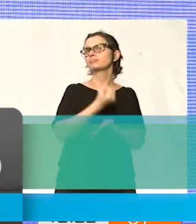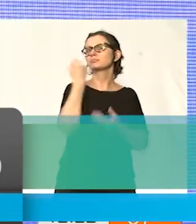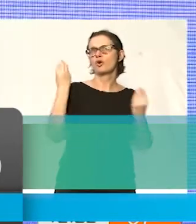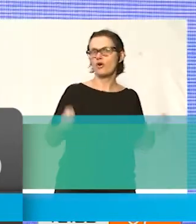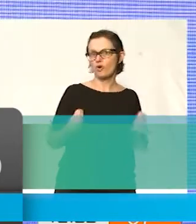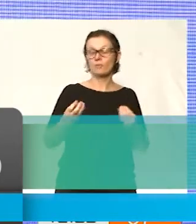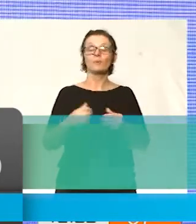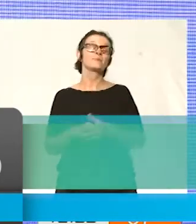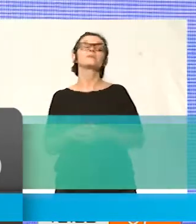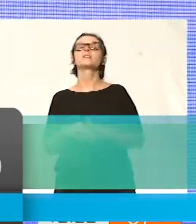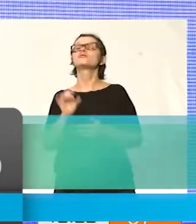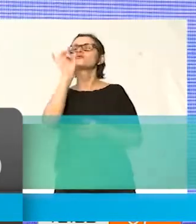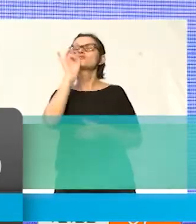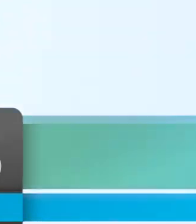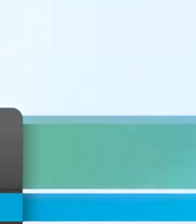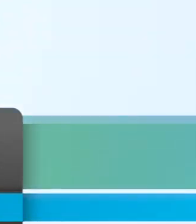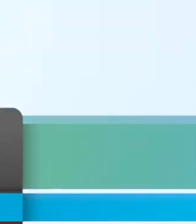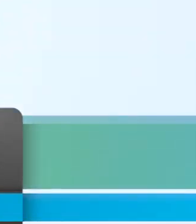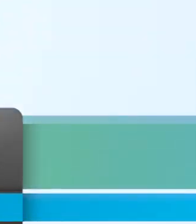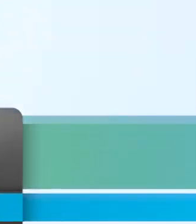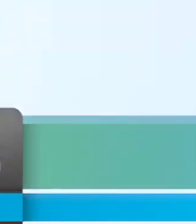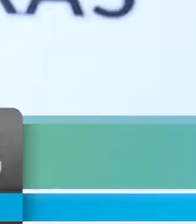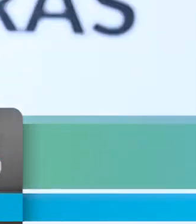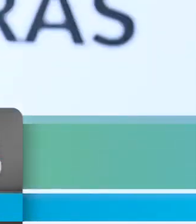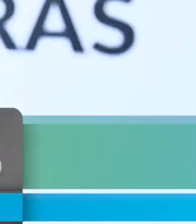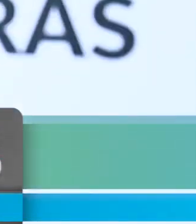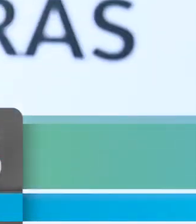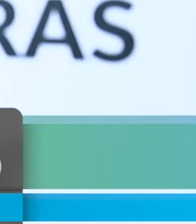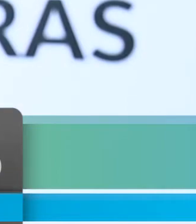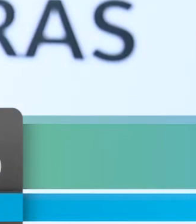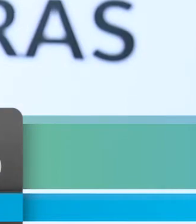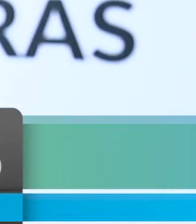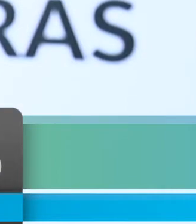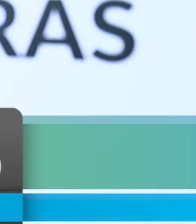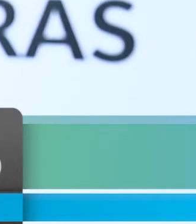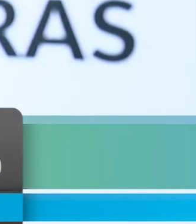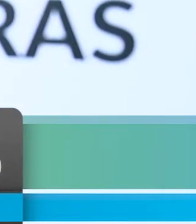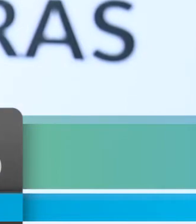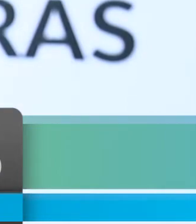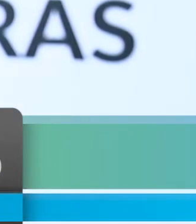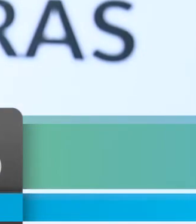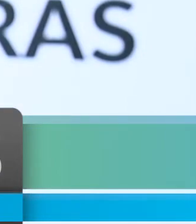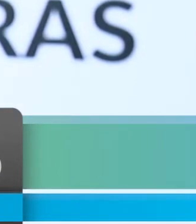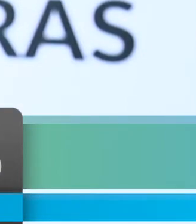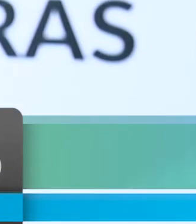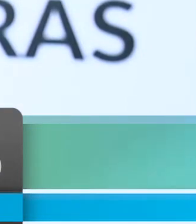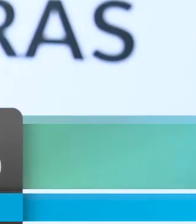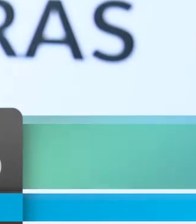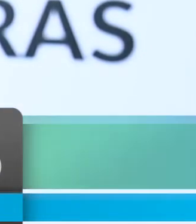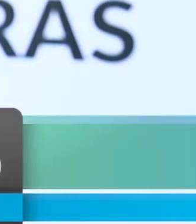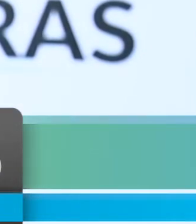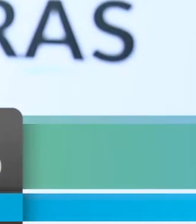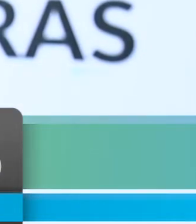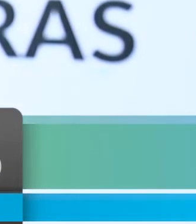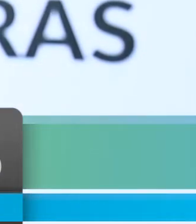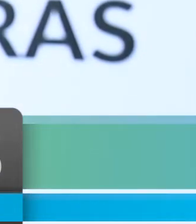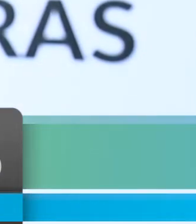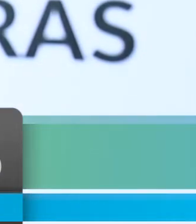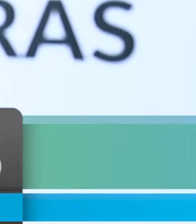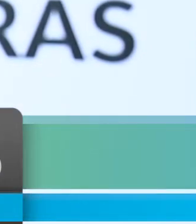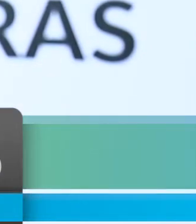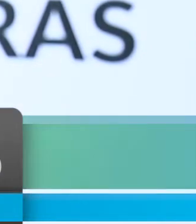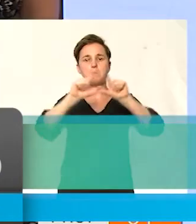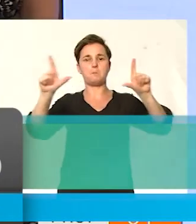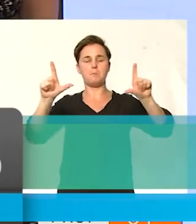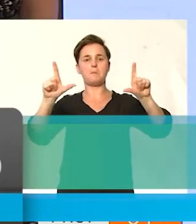clases, en todas las carreras, y tenemos que dar esa certeza también de que el año 2021 va a ser un año para que todos aprovechemos en la instancia que nos